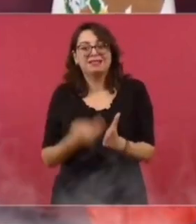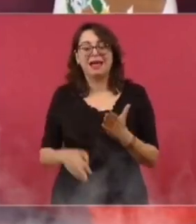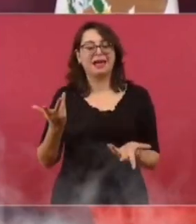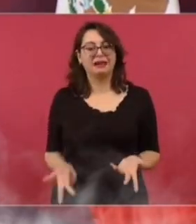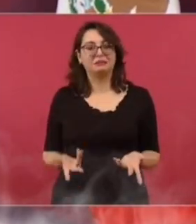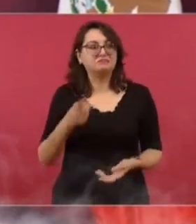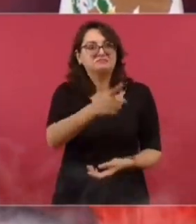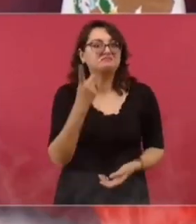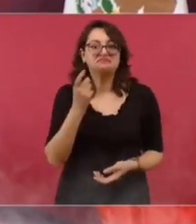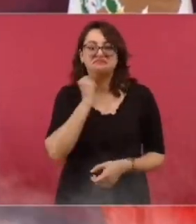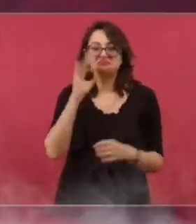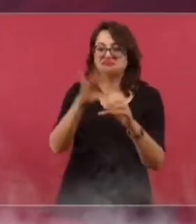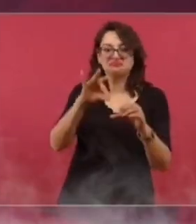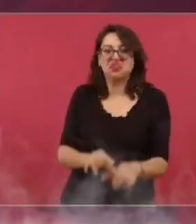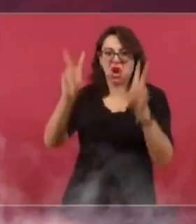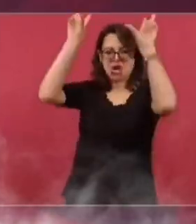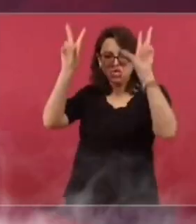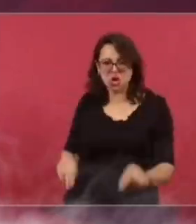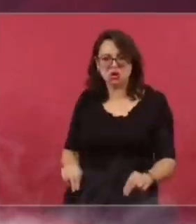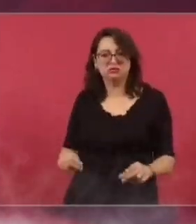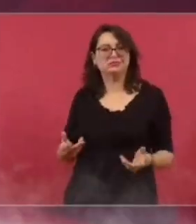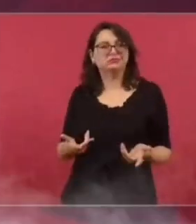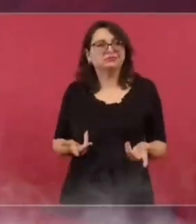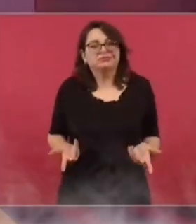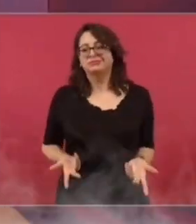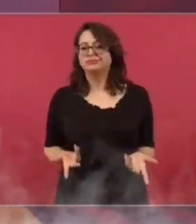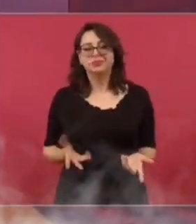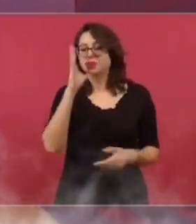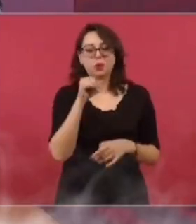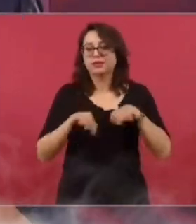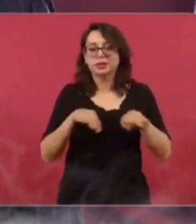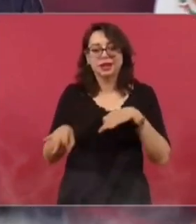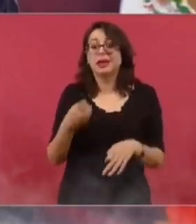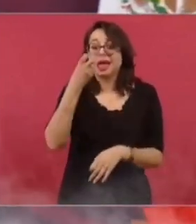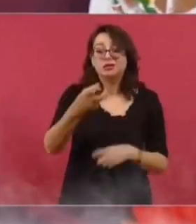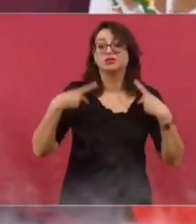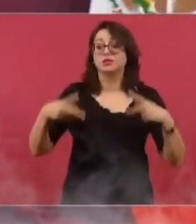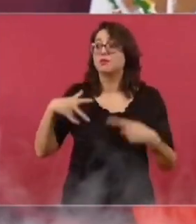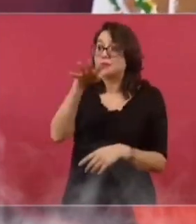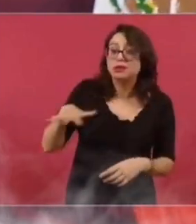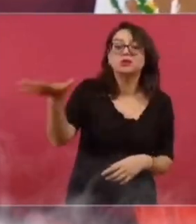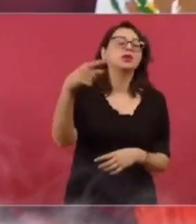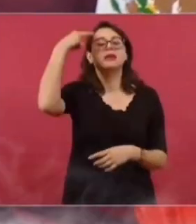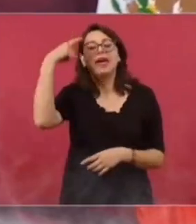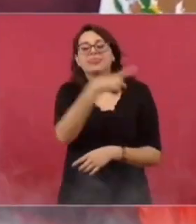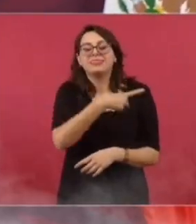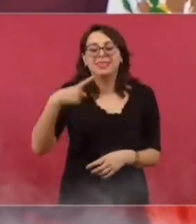eso, tienen que pensar en que hacen falta algunas reformas, entre otras, el que sea el pueblo